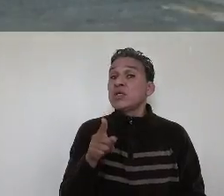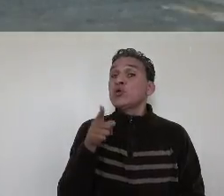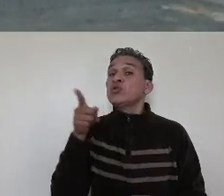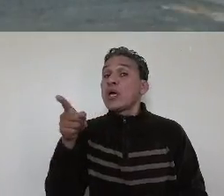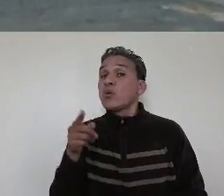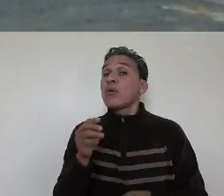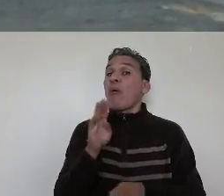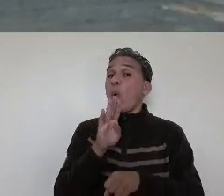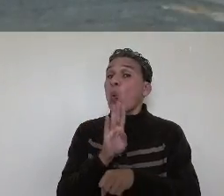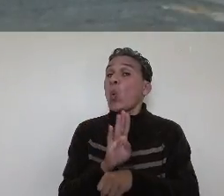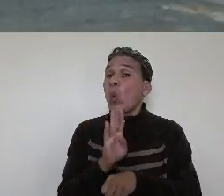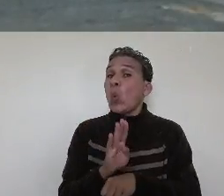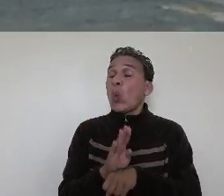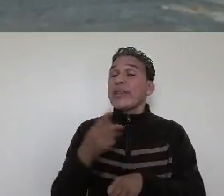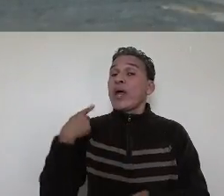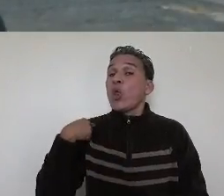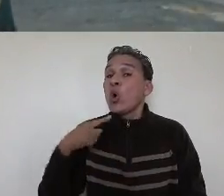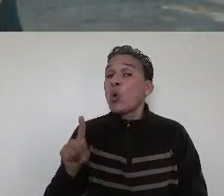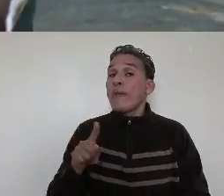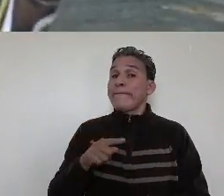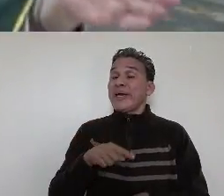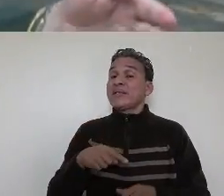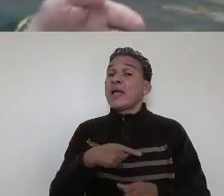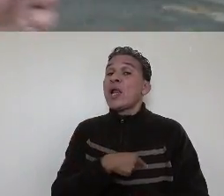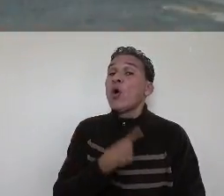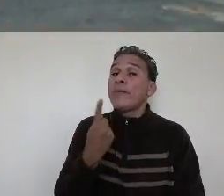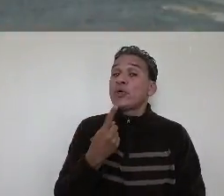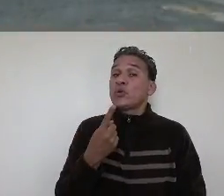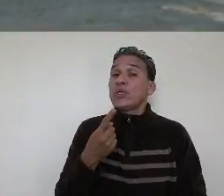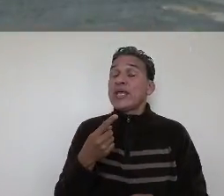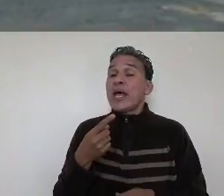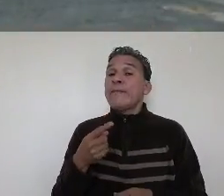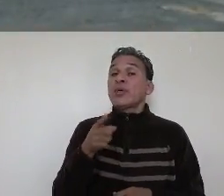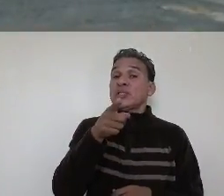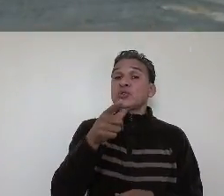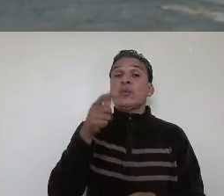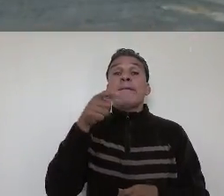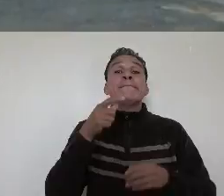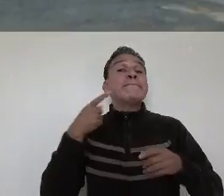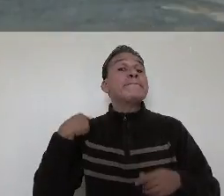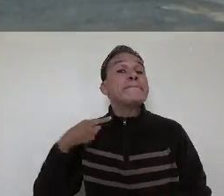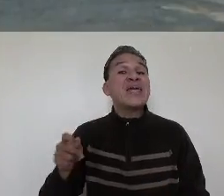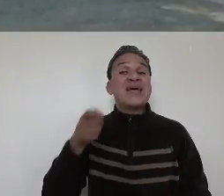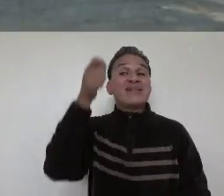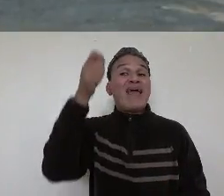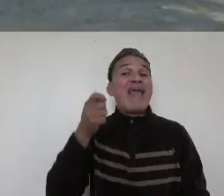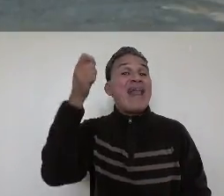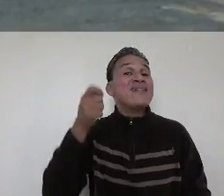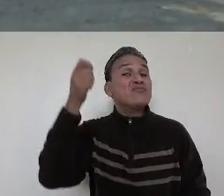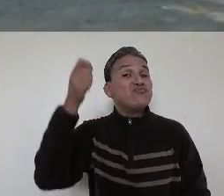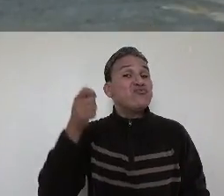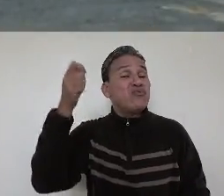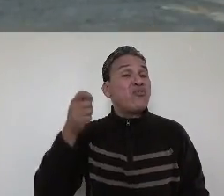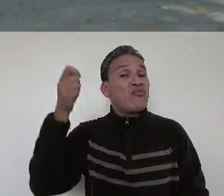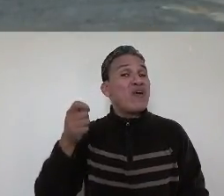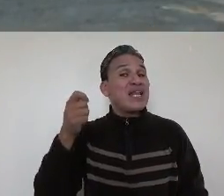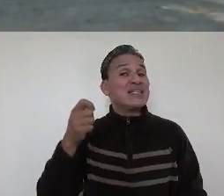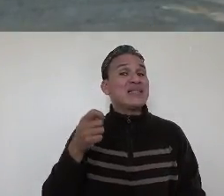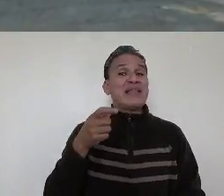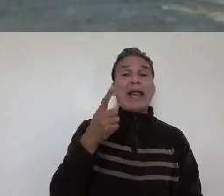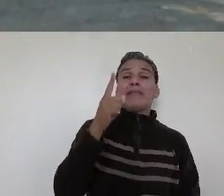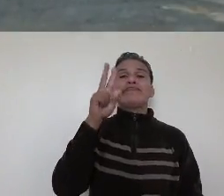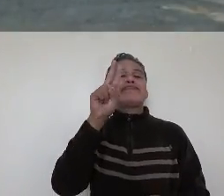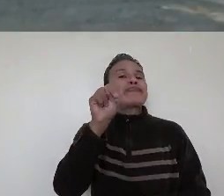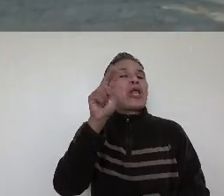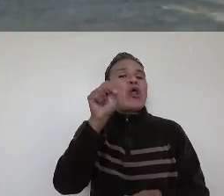el tren. Si pierdes el tren, no vas a llegar nunca a lo mejor a tu destino. Y el Señor no quiere